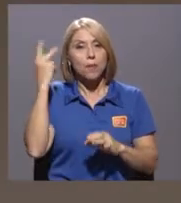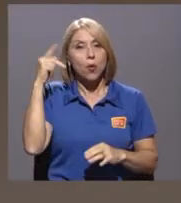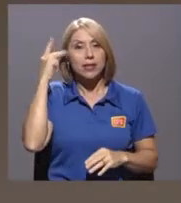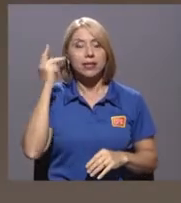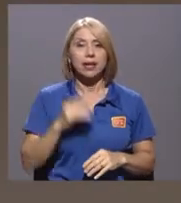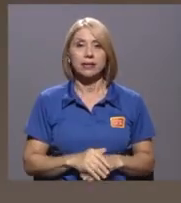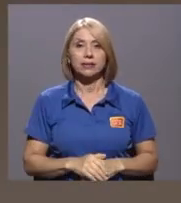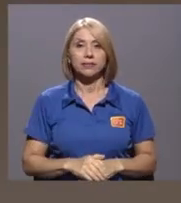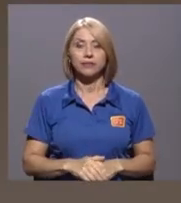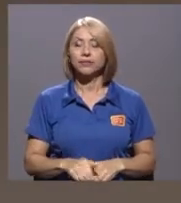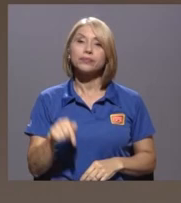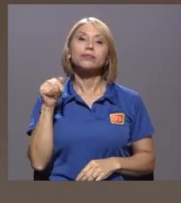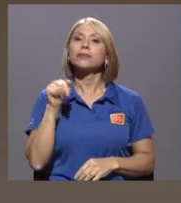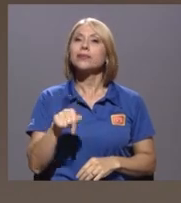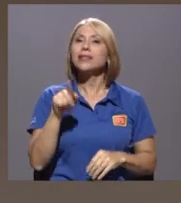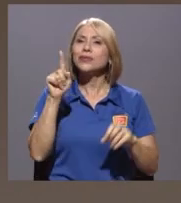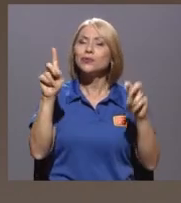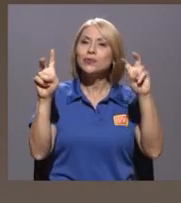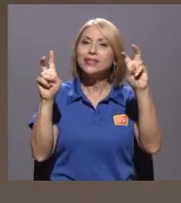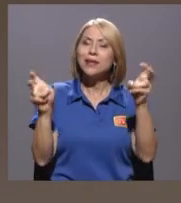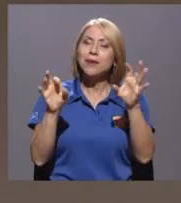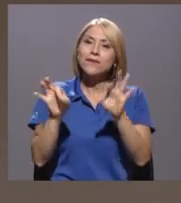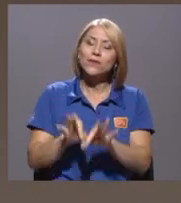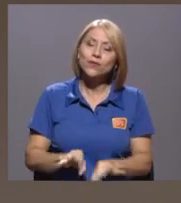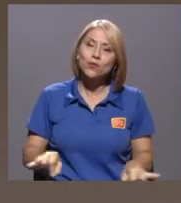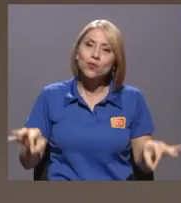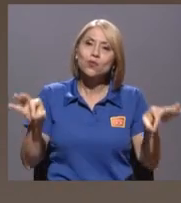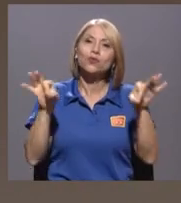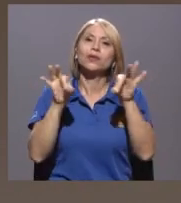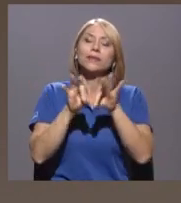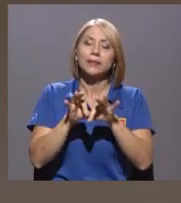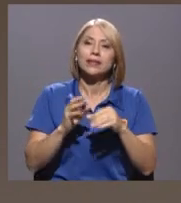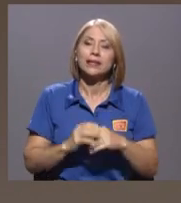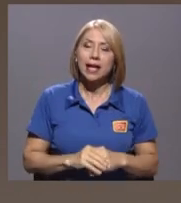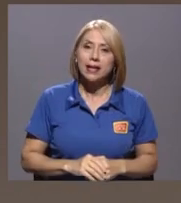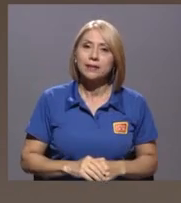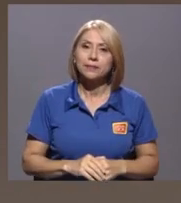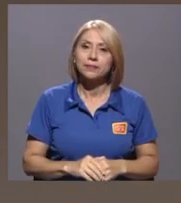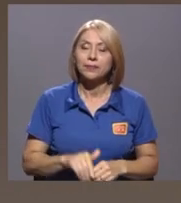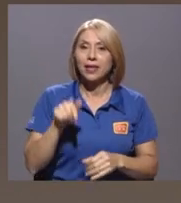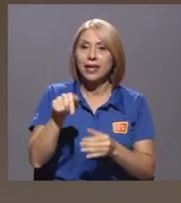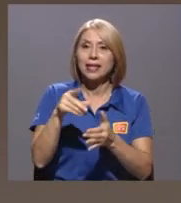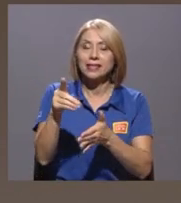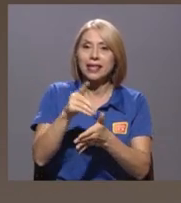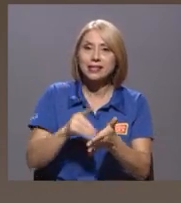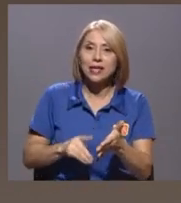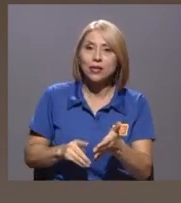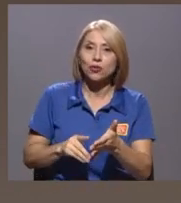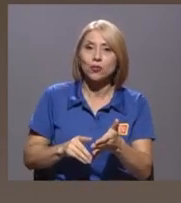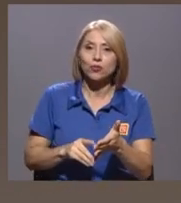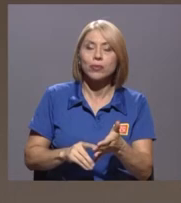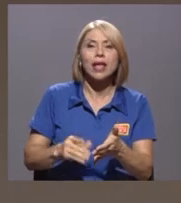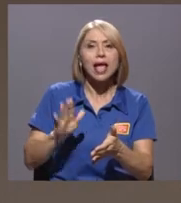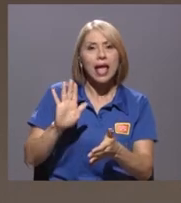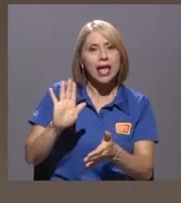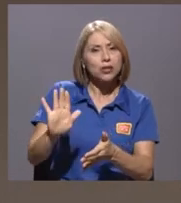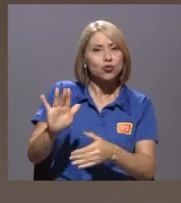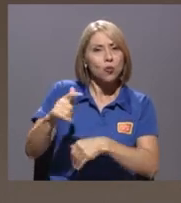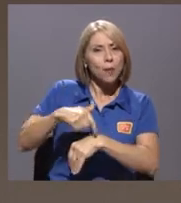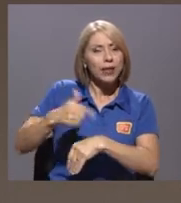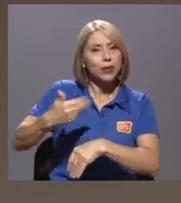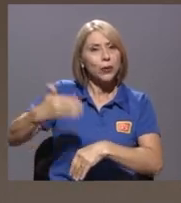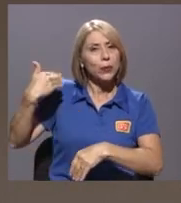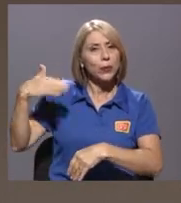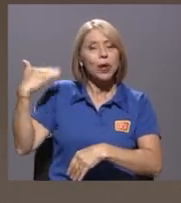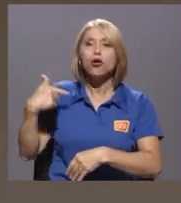un tema fundamental en ese diseño en el cual en su momento lo analice con don